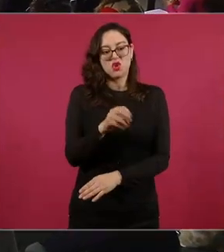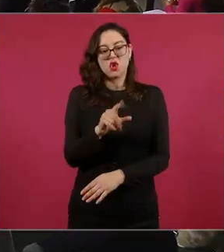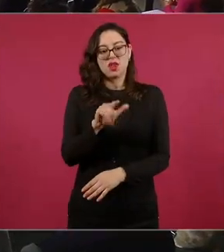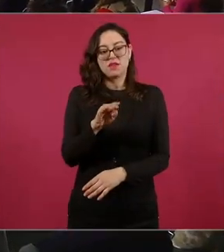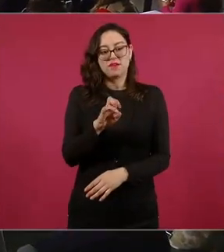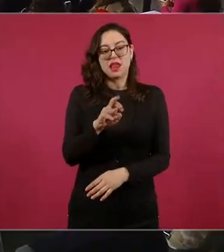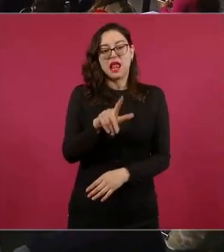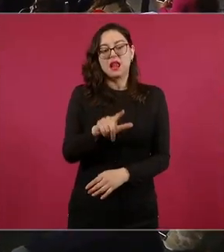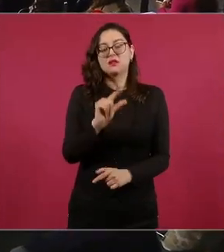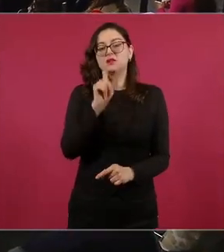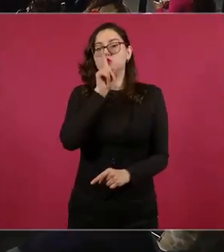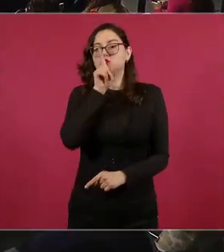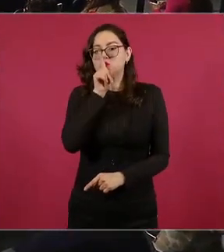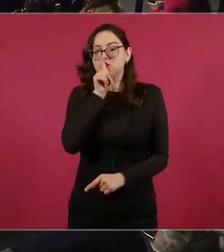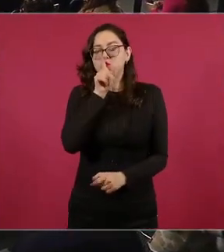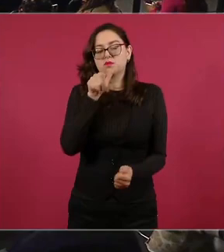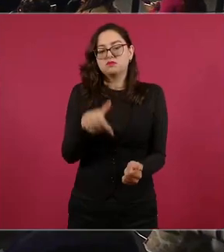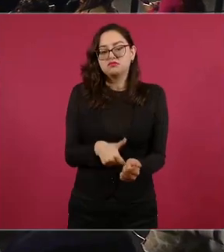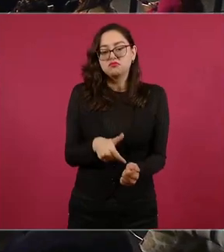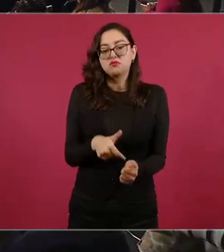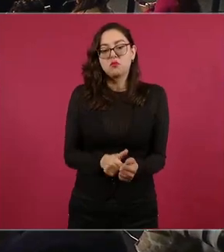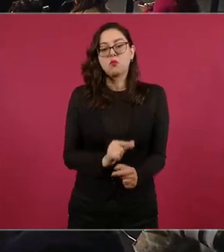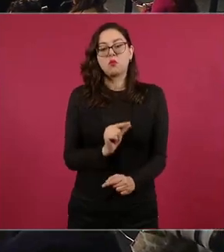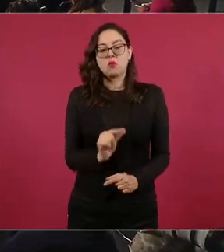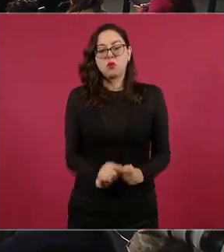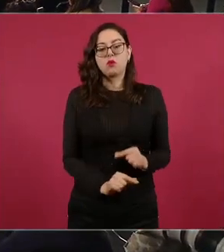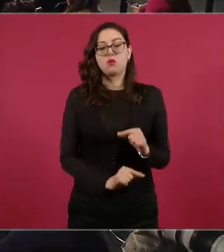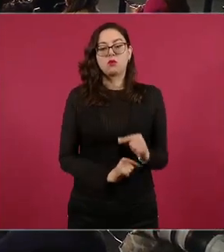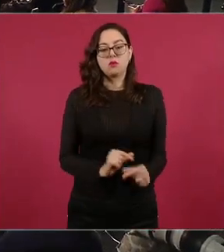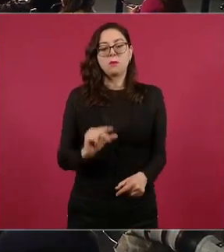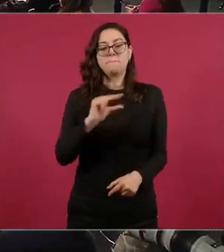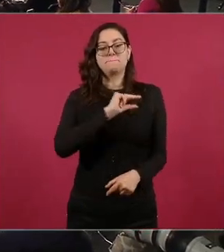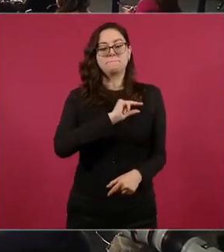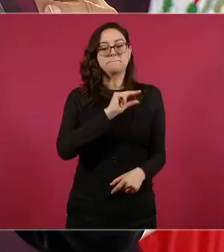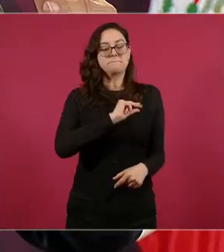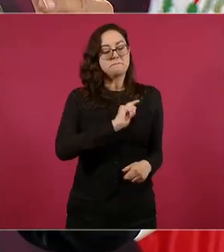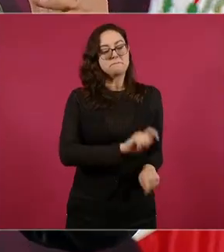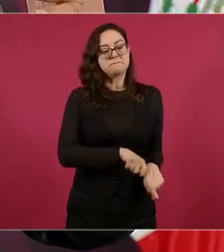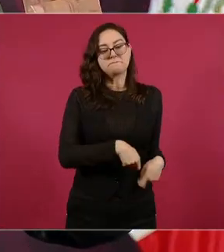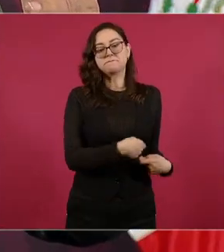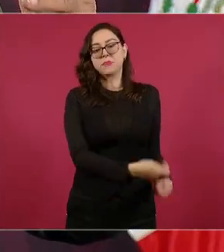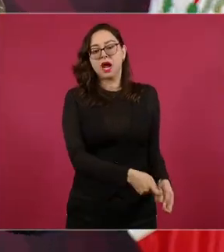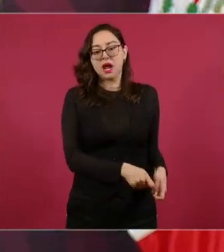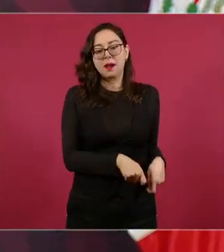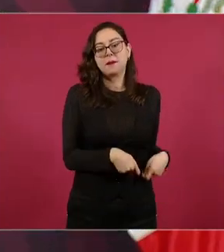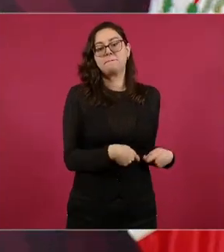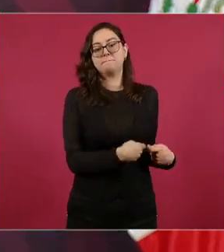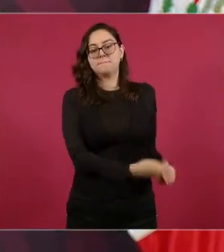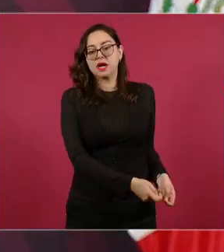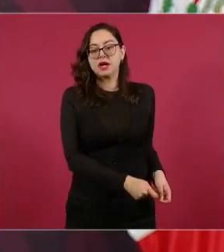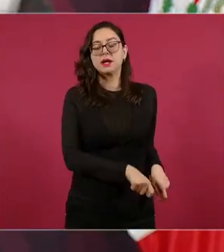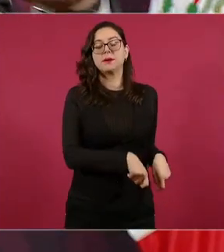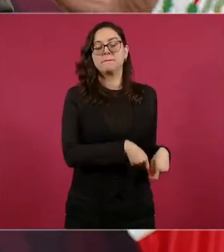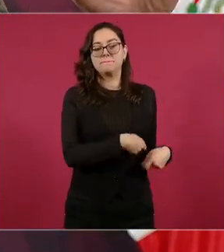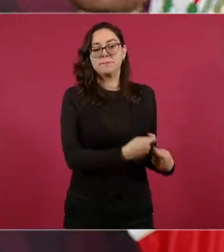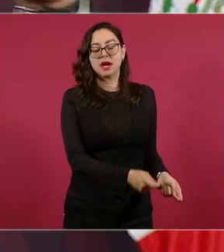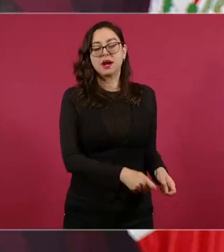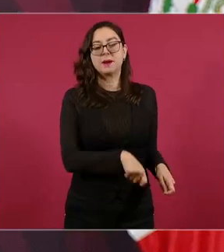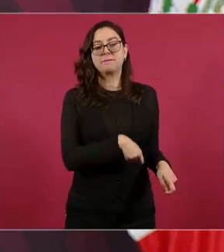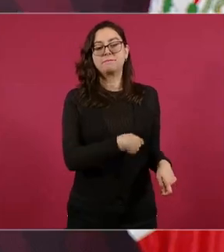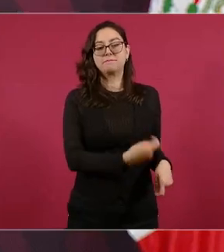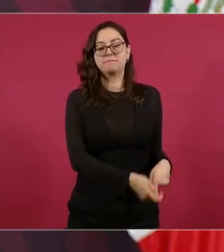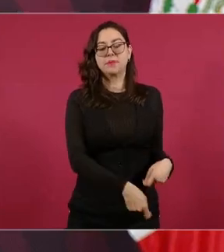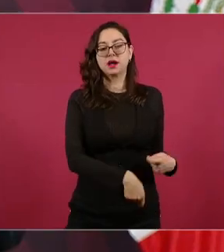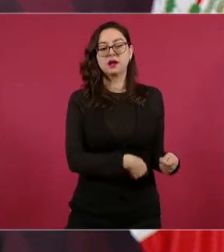silenciosa de la salud y se